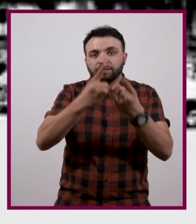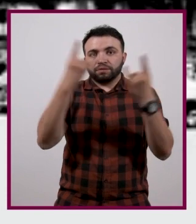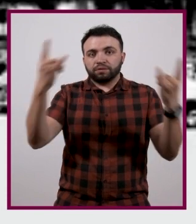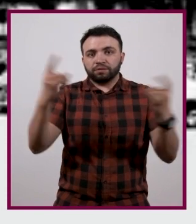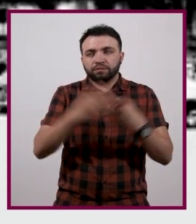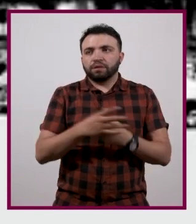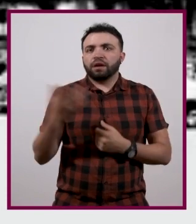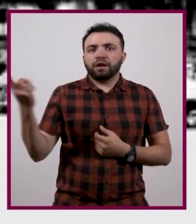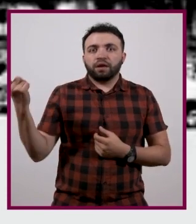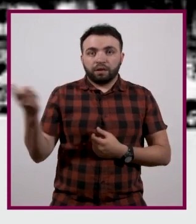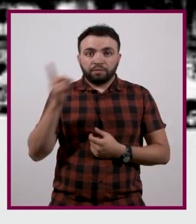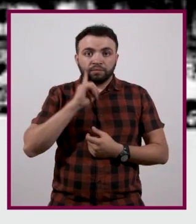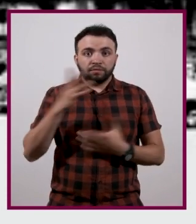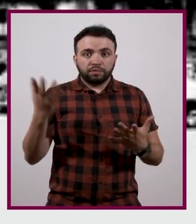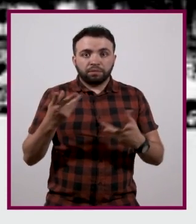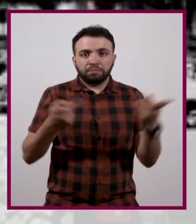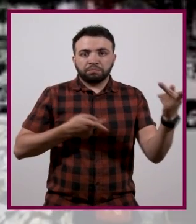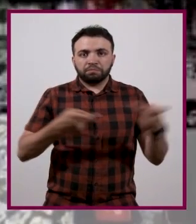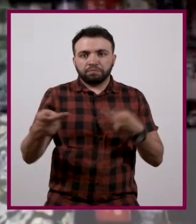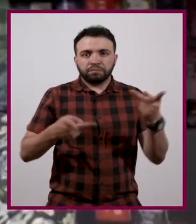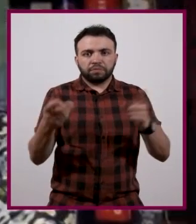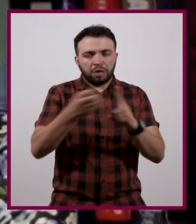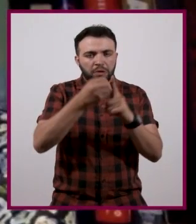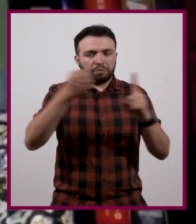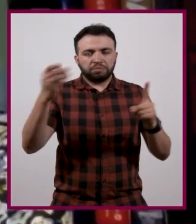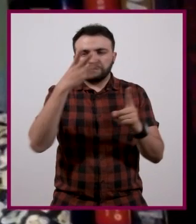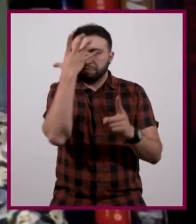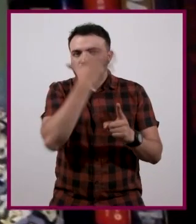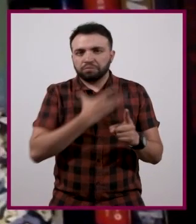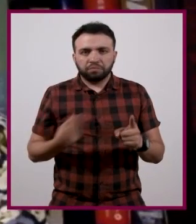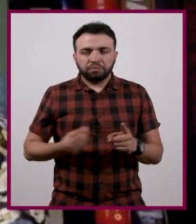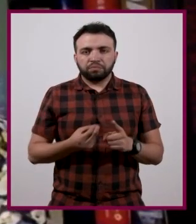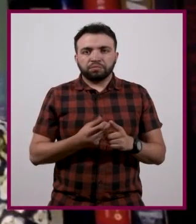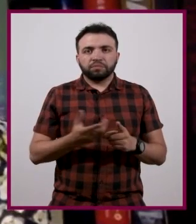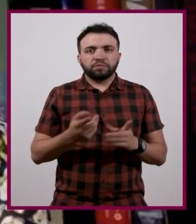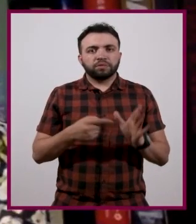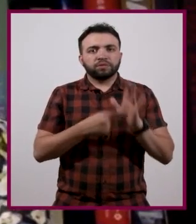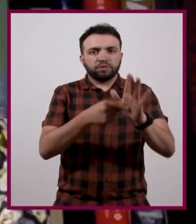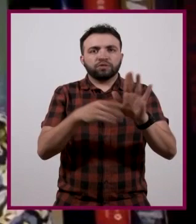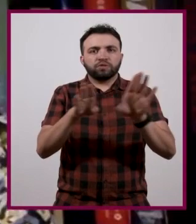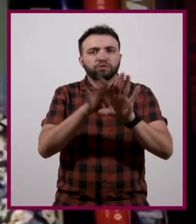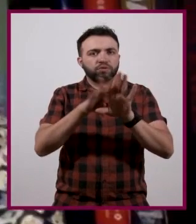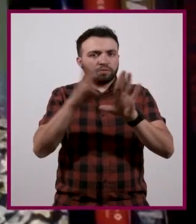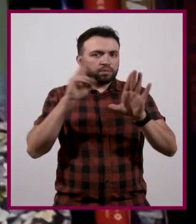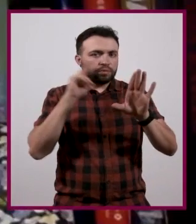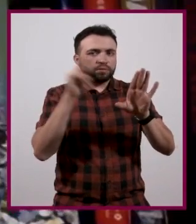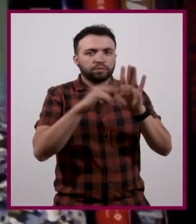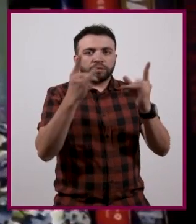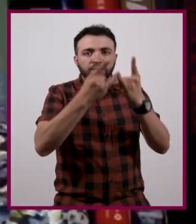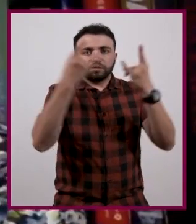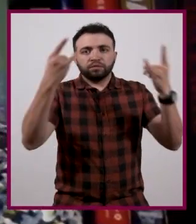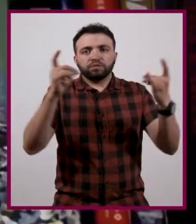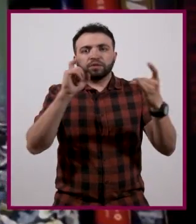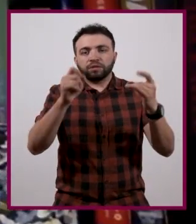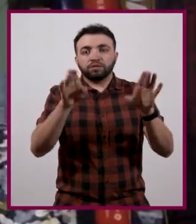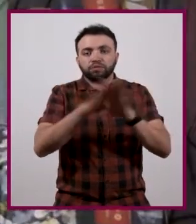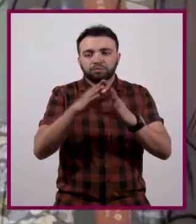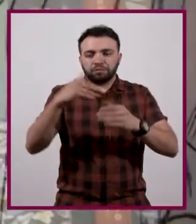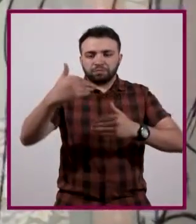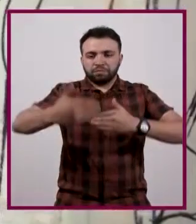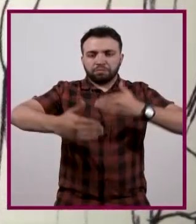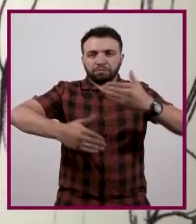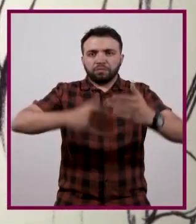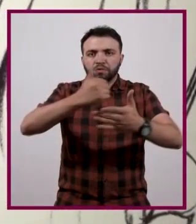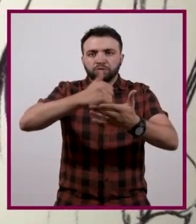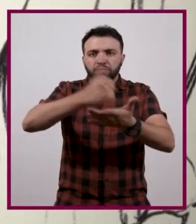Ella planeó toda una obra muy interesante. En los muros verticales iba a representar la historia y el progreso de la Ciudad de